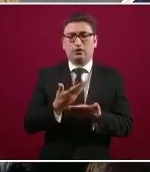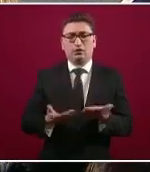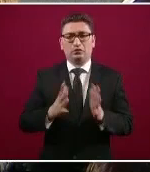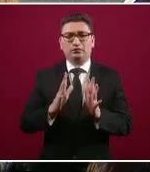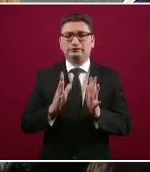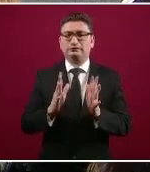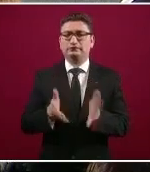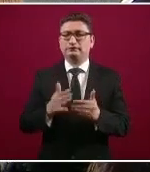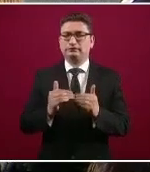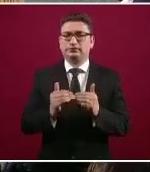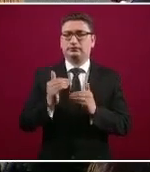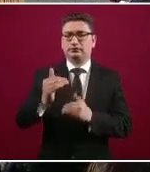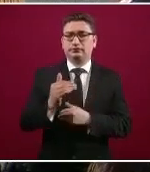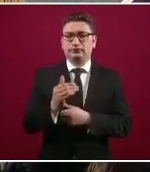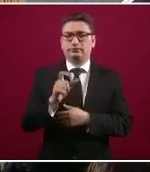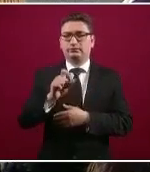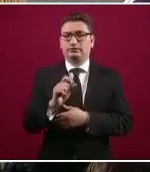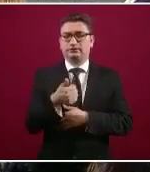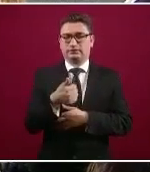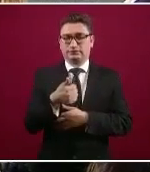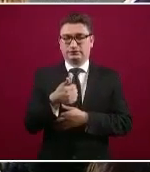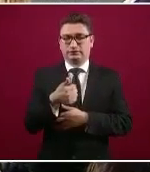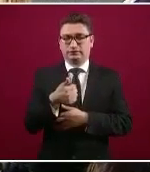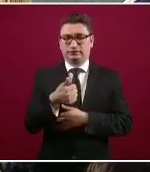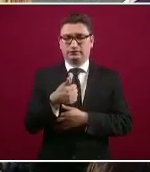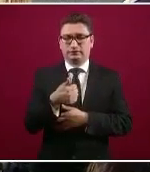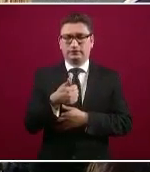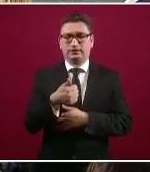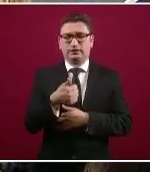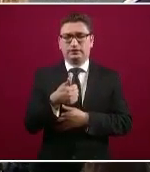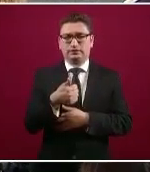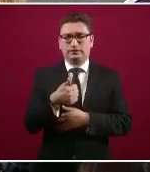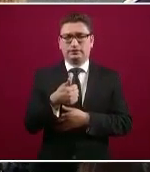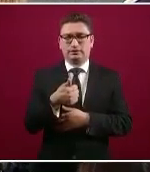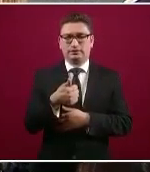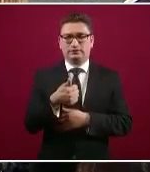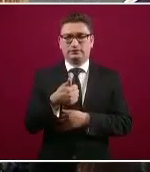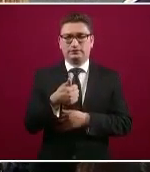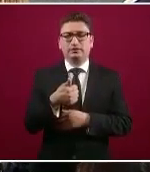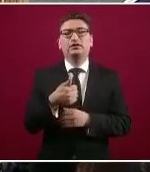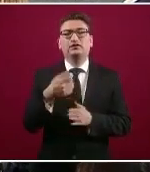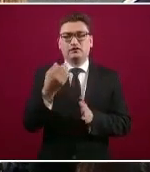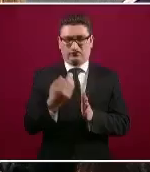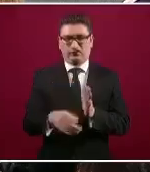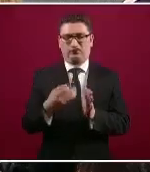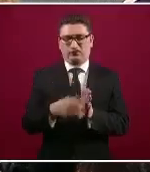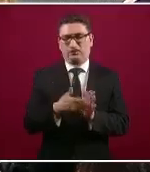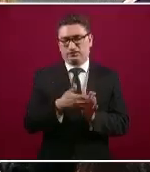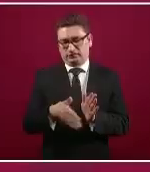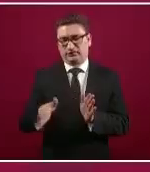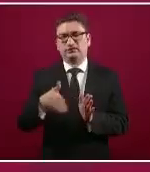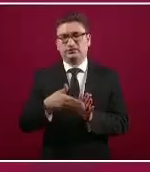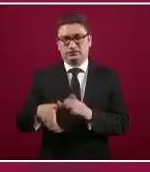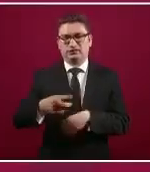llevan 26 y todavía faltan estos días